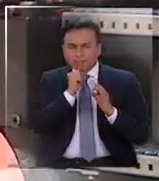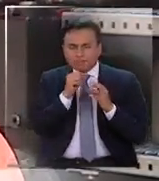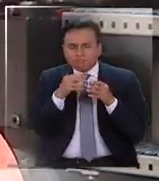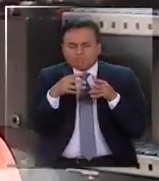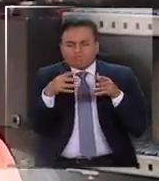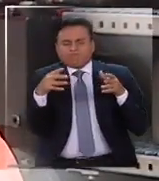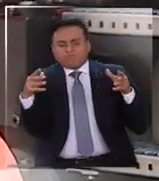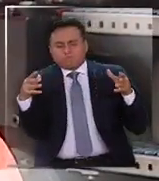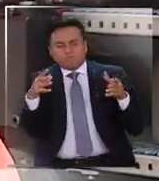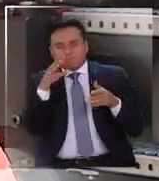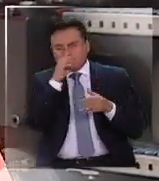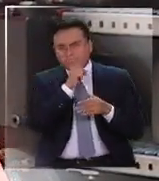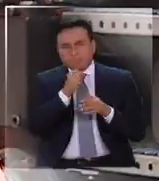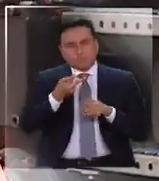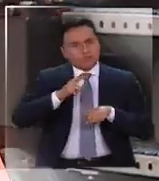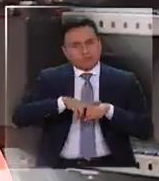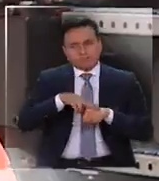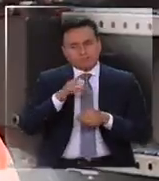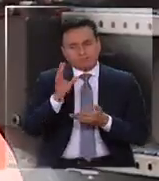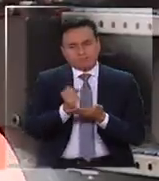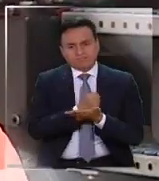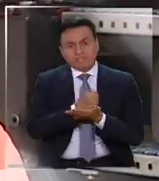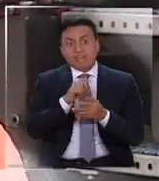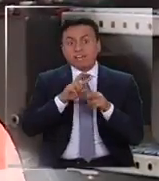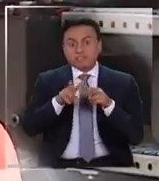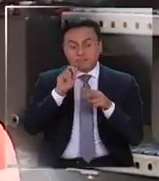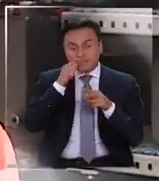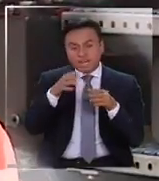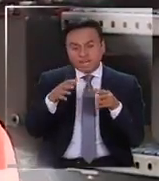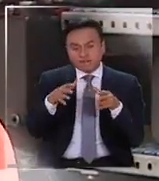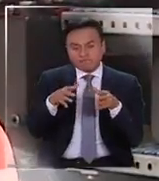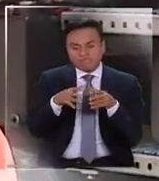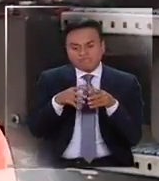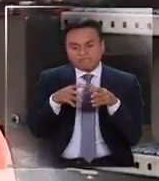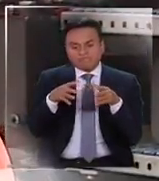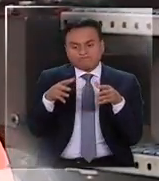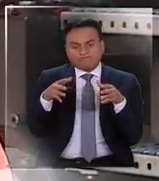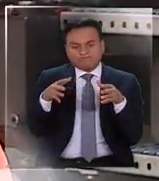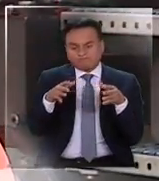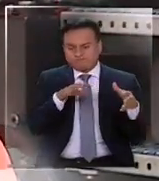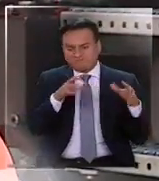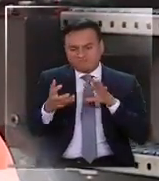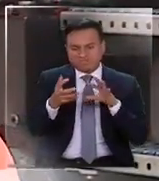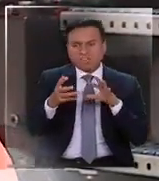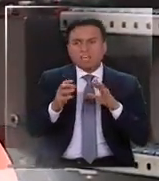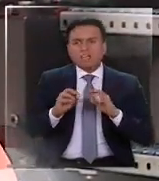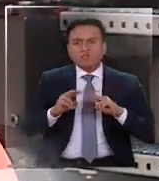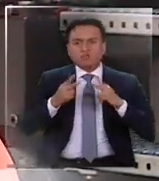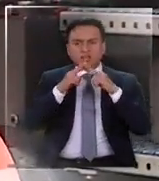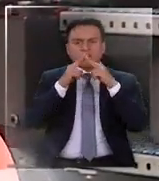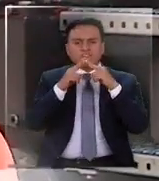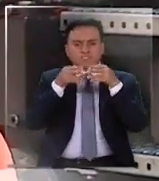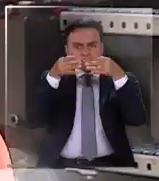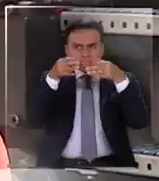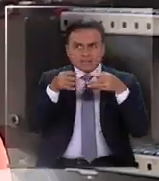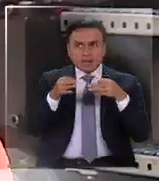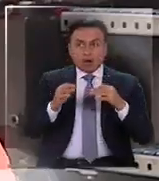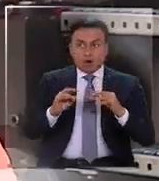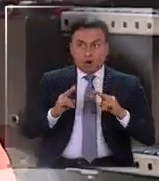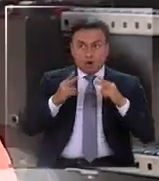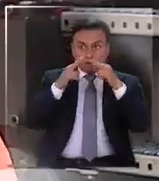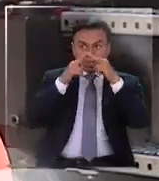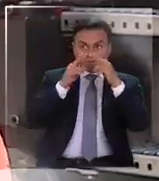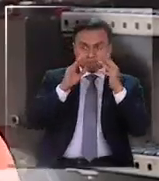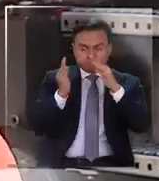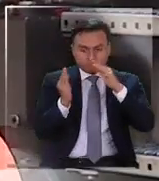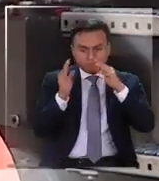volumen, ni siquiera el doble. Y eso hace de que se genere un colapso de la estructura física, que la obra civil